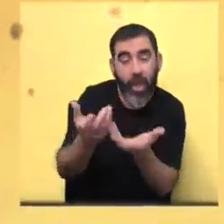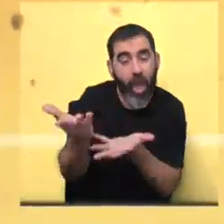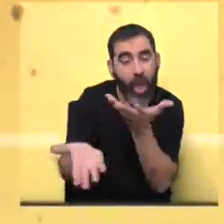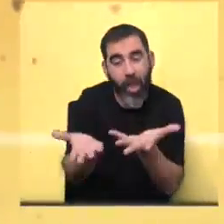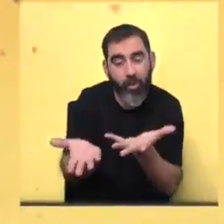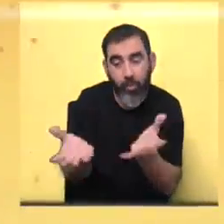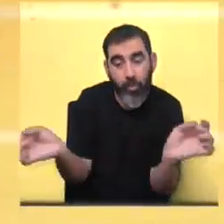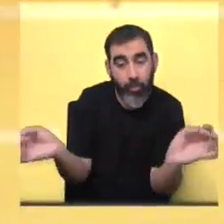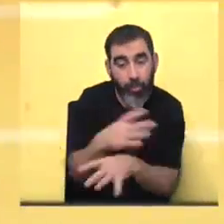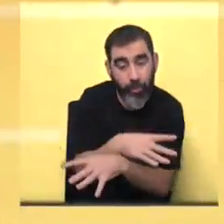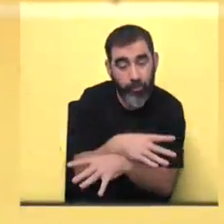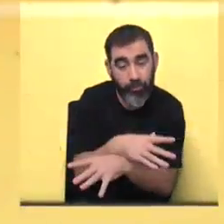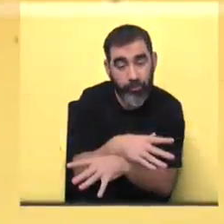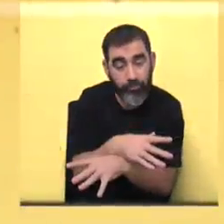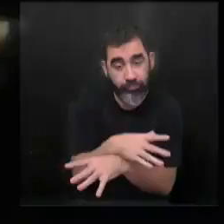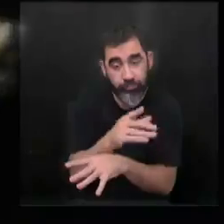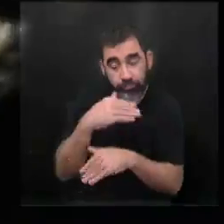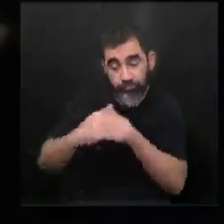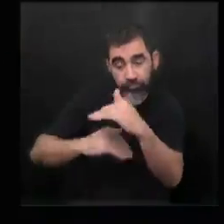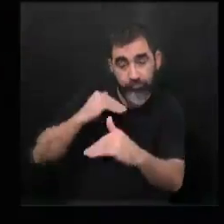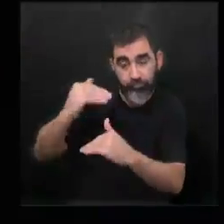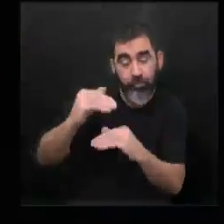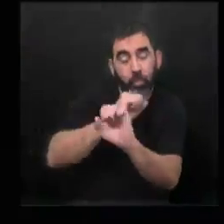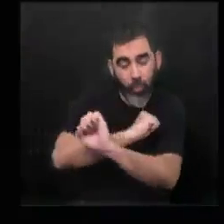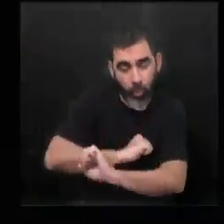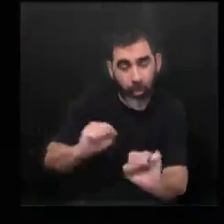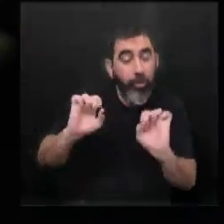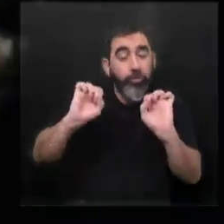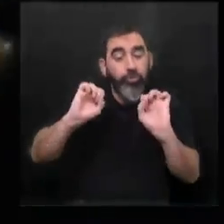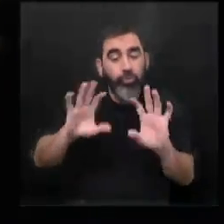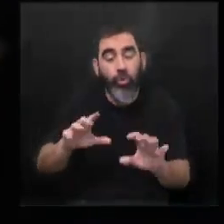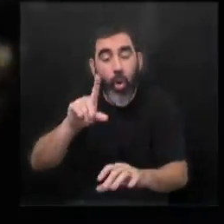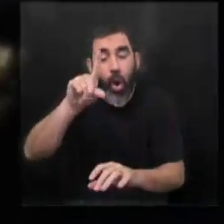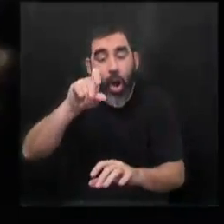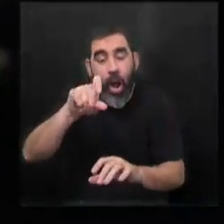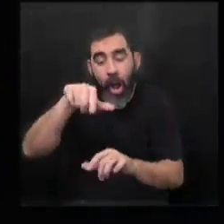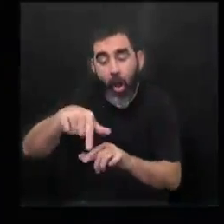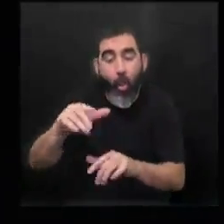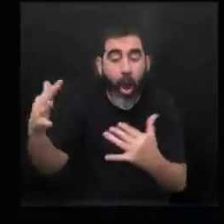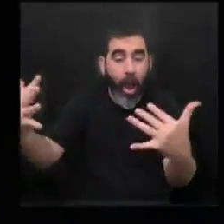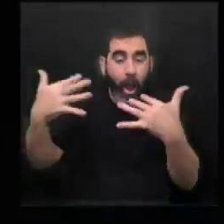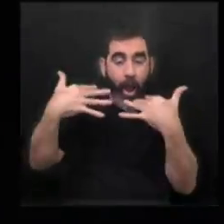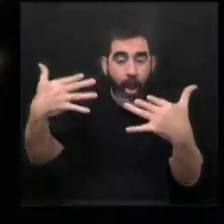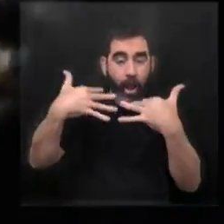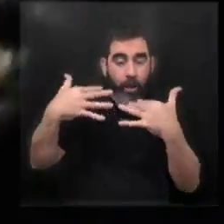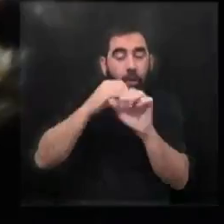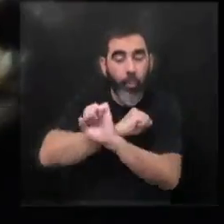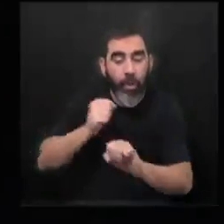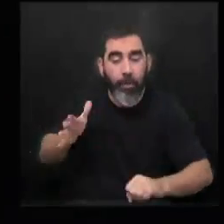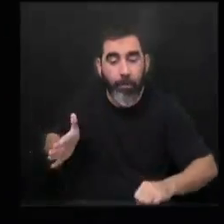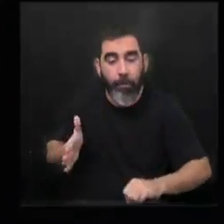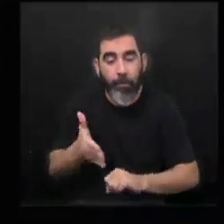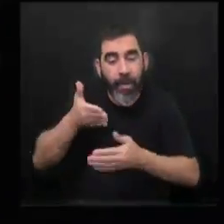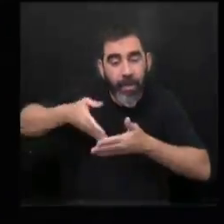hayan culminado con su desarrollo podemos simplemente ponerle agua y oxígeno y logramos que los peces nazcan